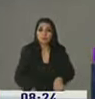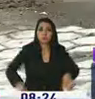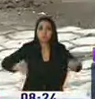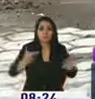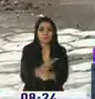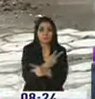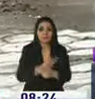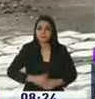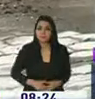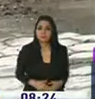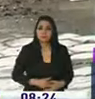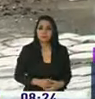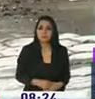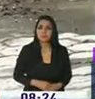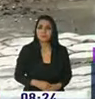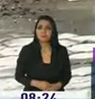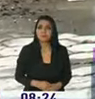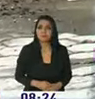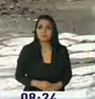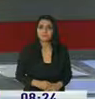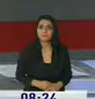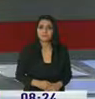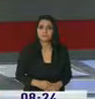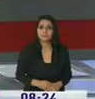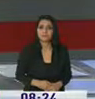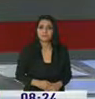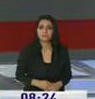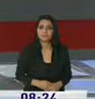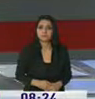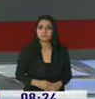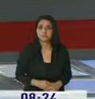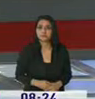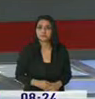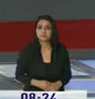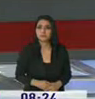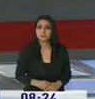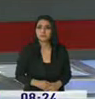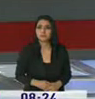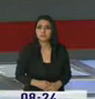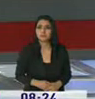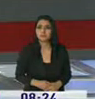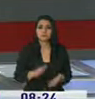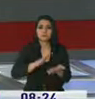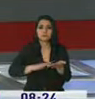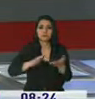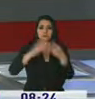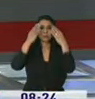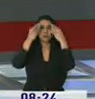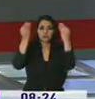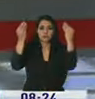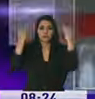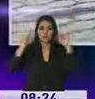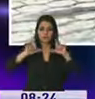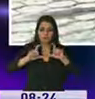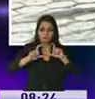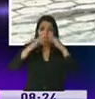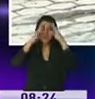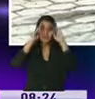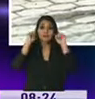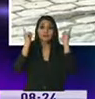producida, informó Sofía Vintimilla. Sara... Te has olvidado mi esquelita de San Judas Tadeo.